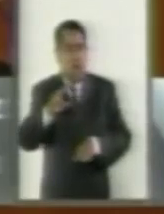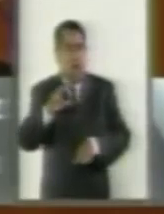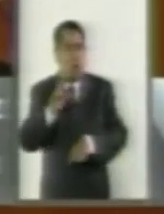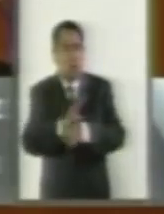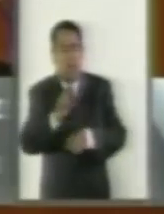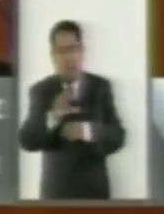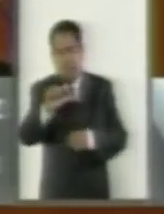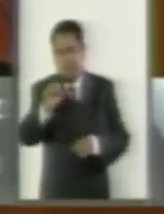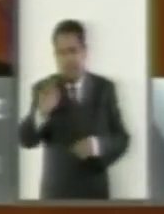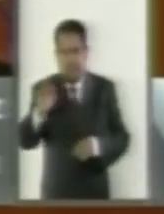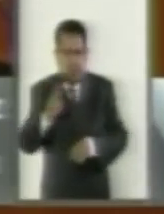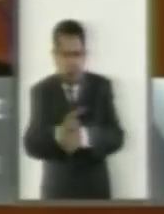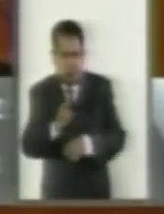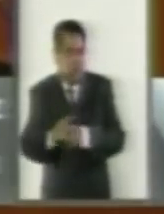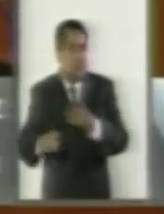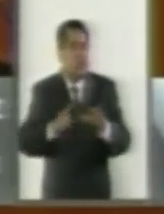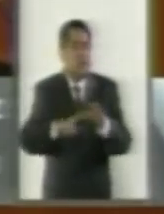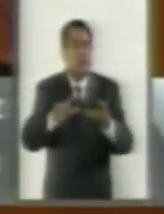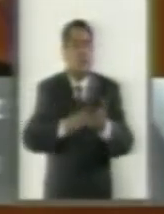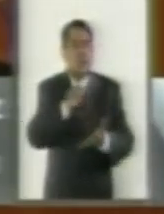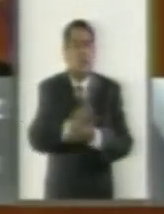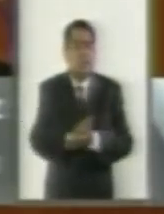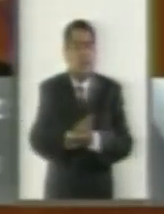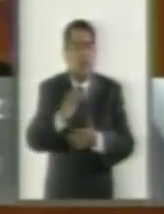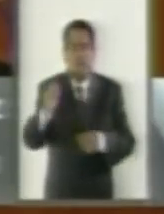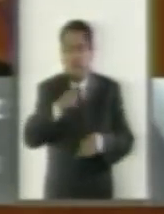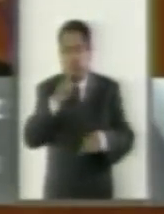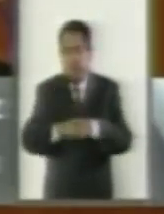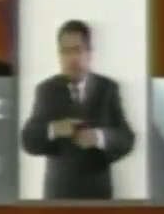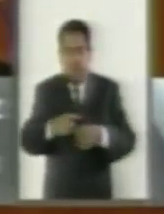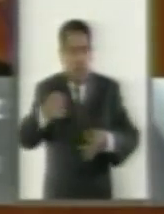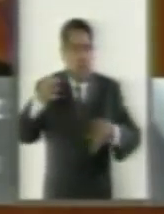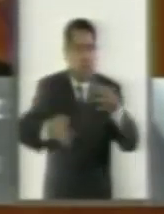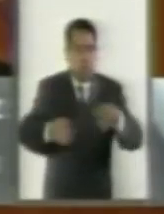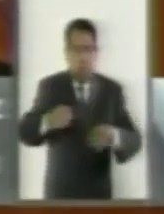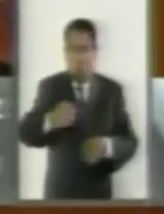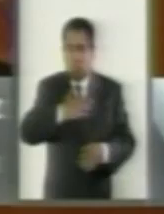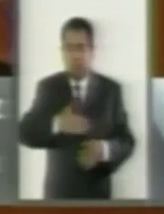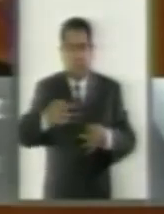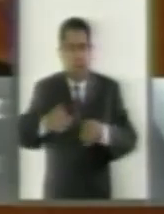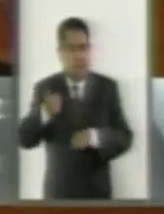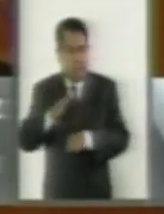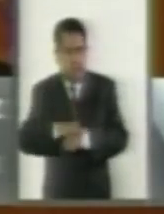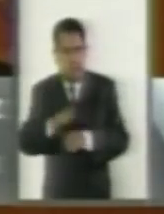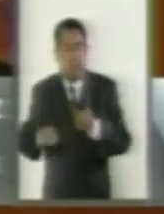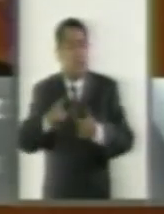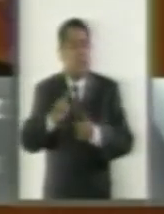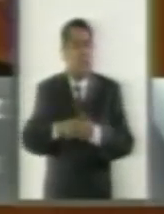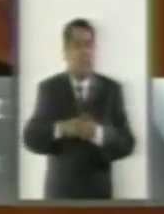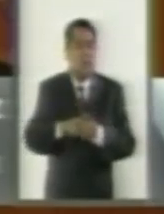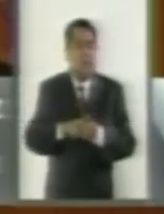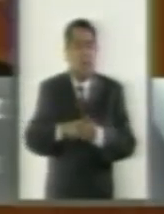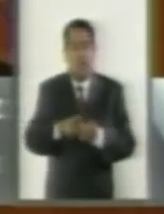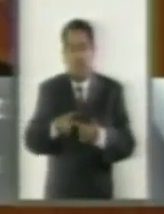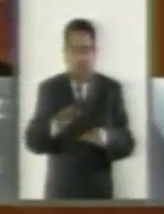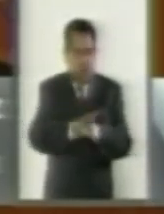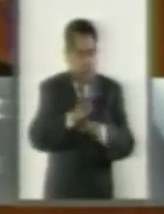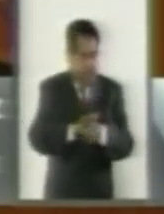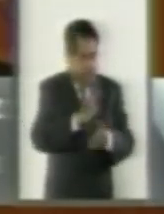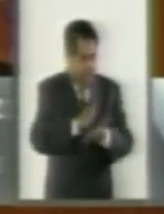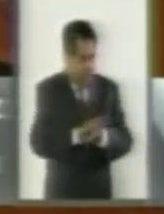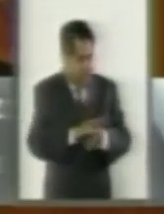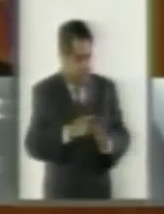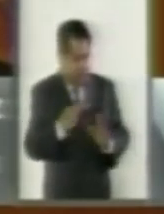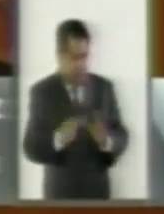la Federación, la Ley Federal del Tribunal de Justicia Administrativa y las reformas a la Ley